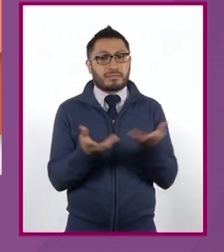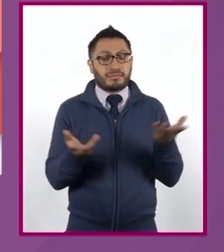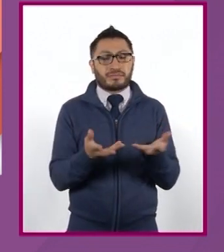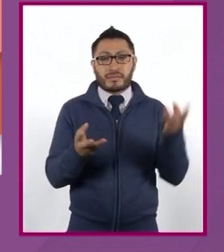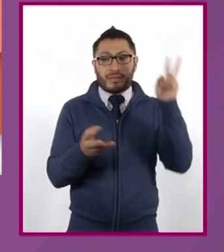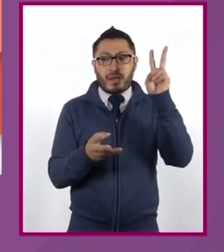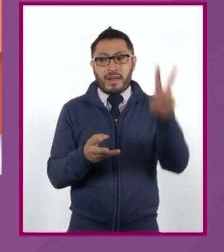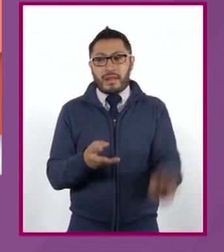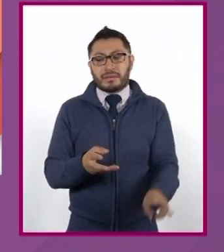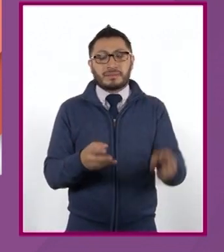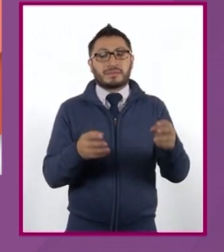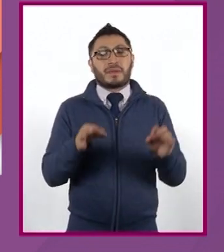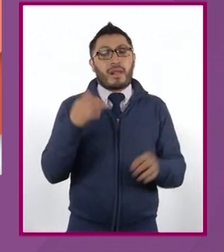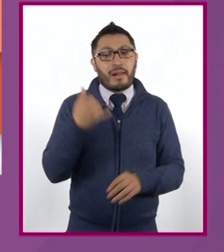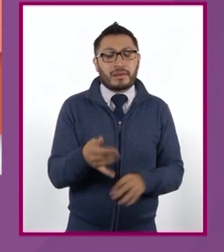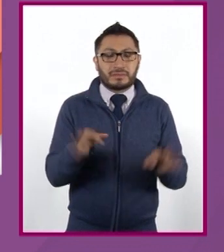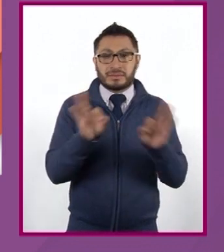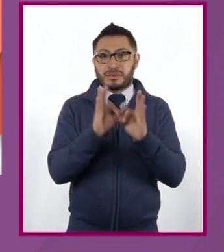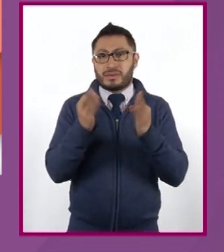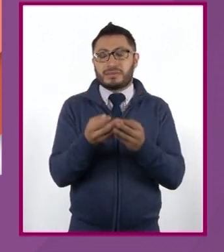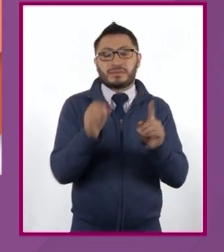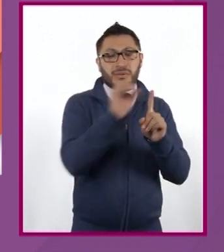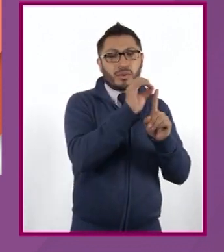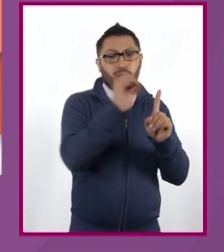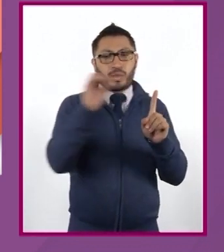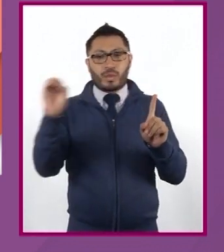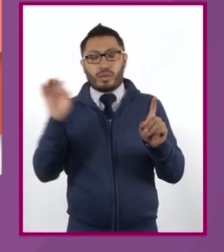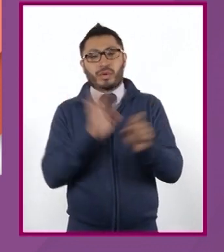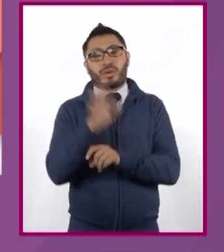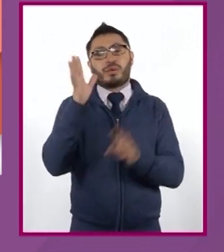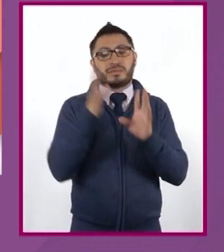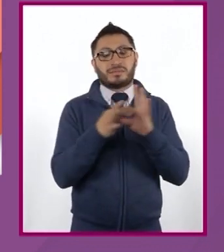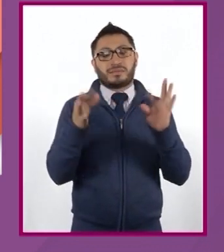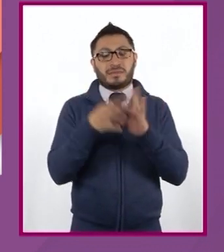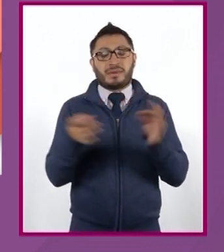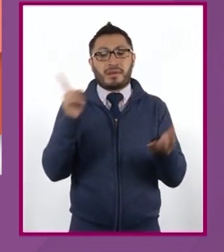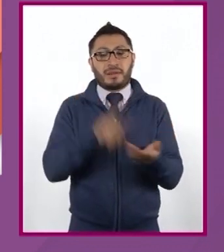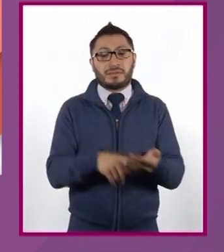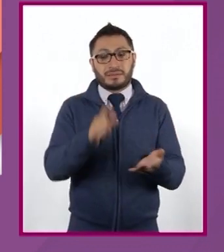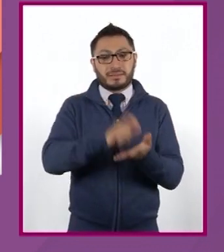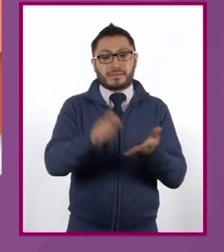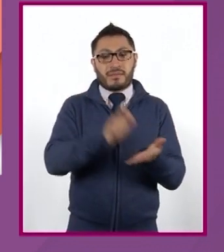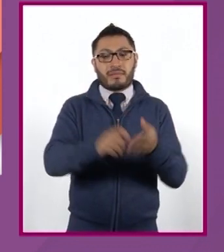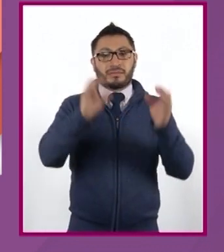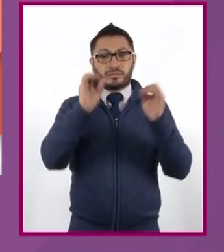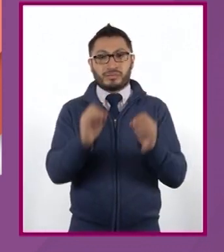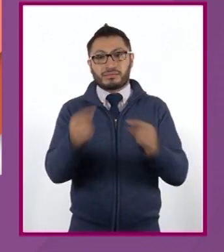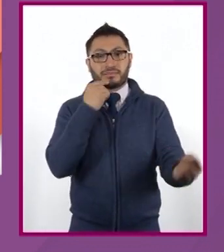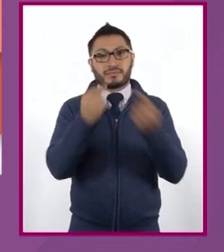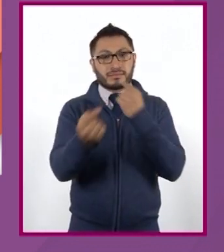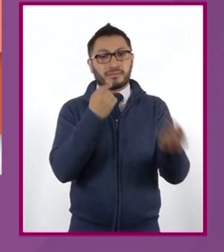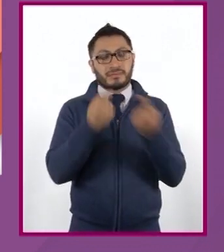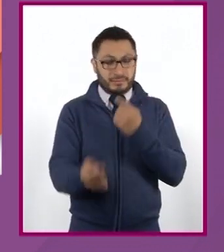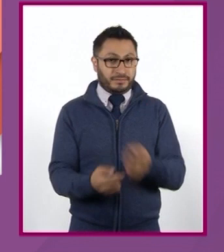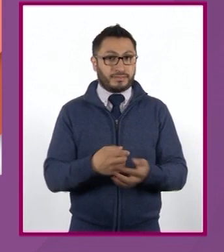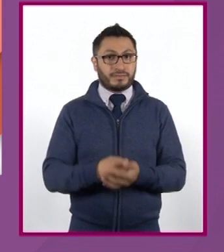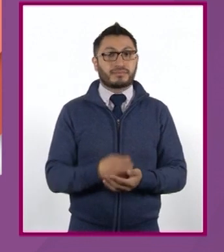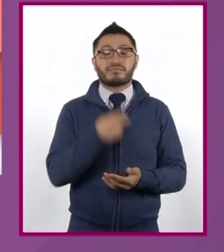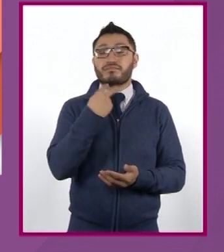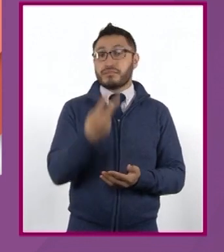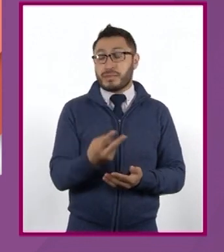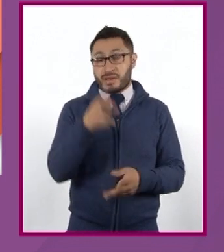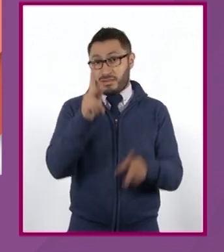realidad y la estructura de lo que se explica dentro del texto o discurso hablado.